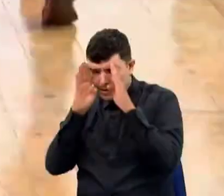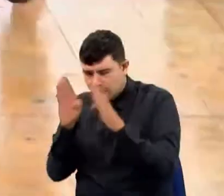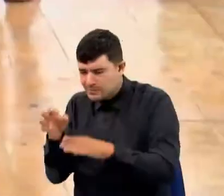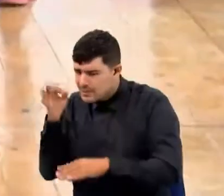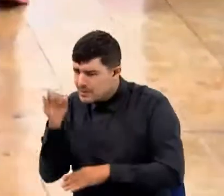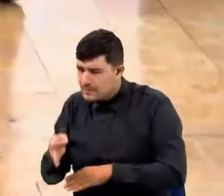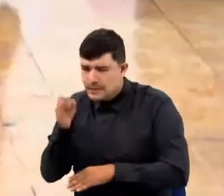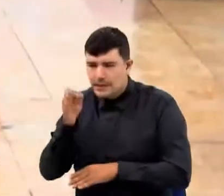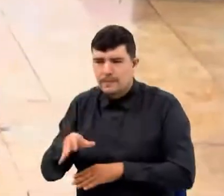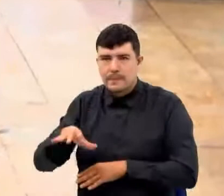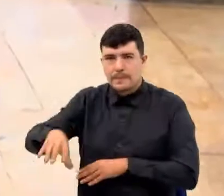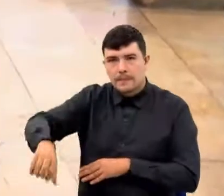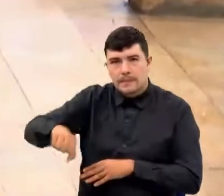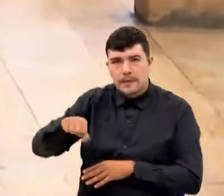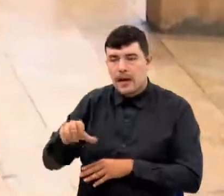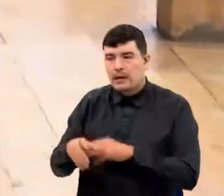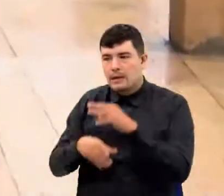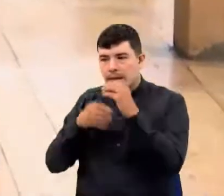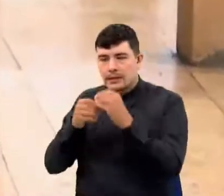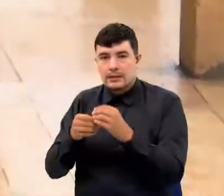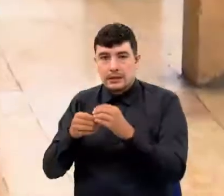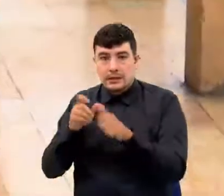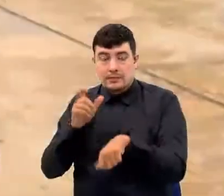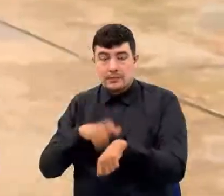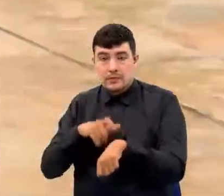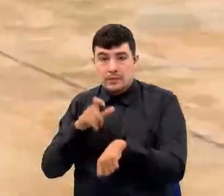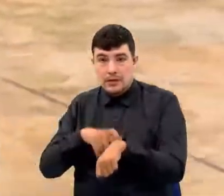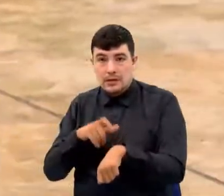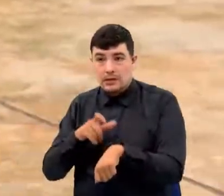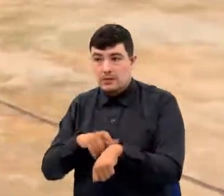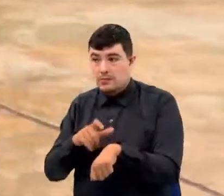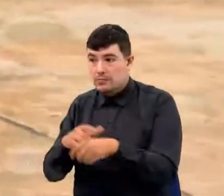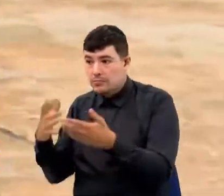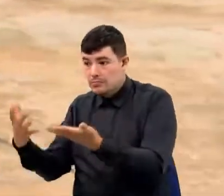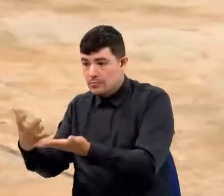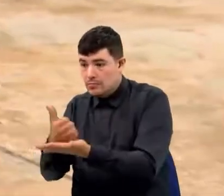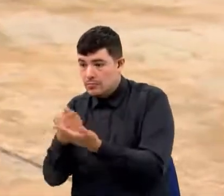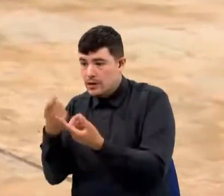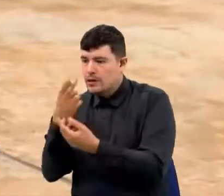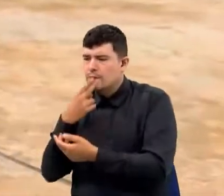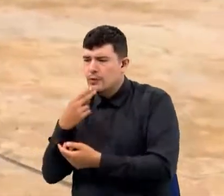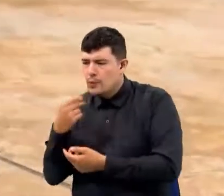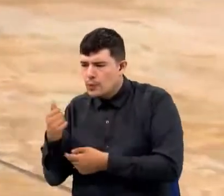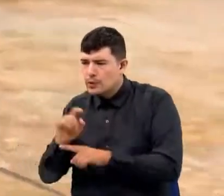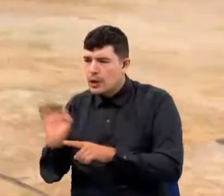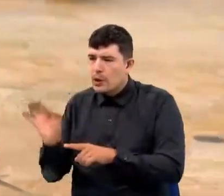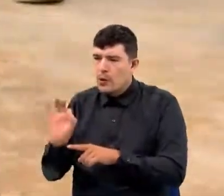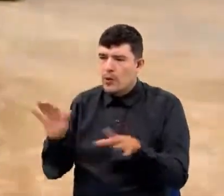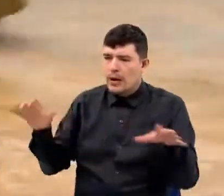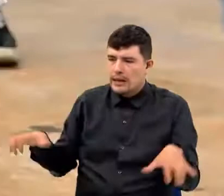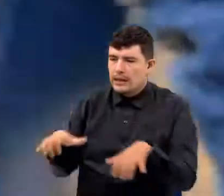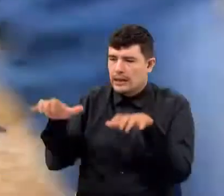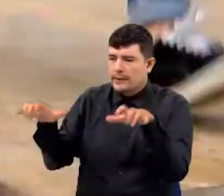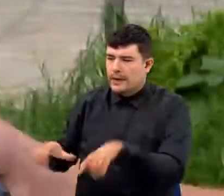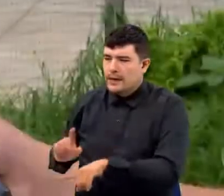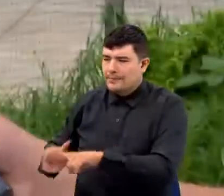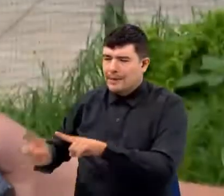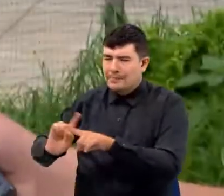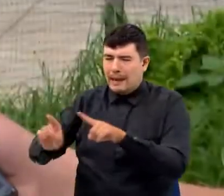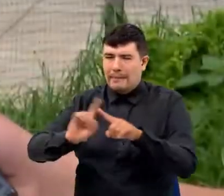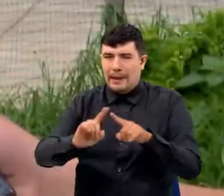que miremos en el momento que estén recogiendo dulces, que estén participando en las actividades que se van a llevar a cabo en la